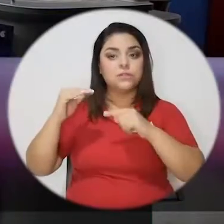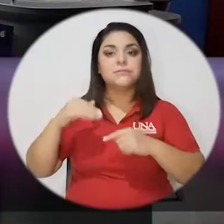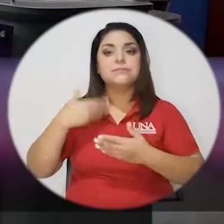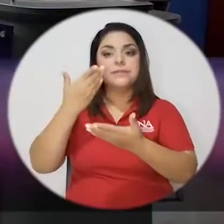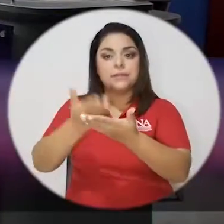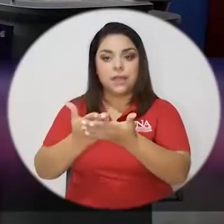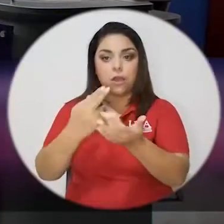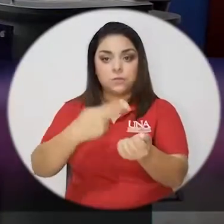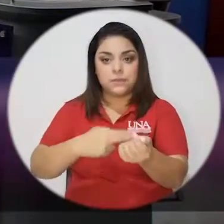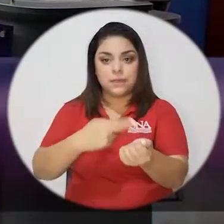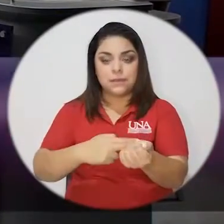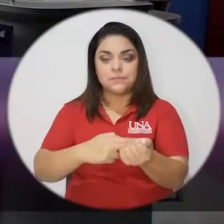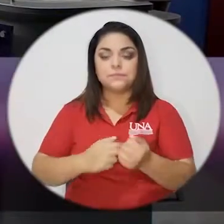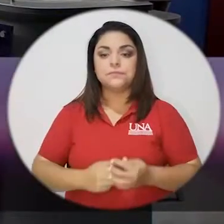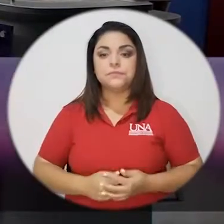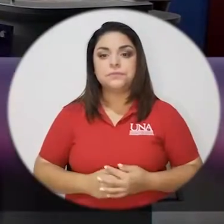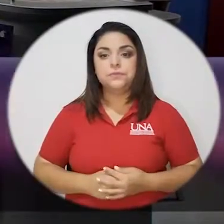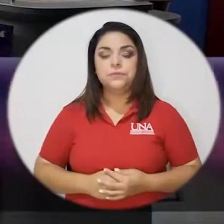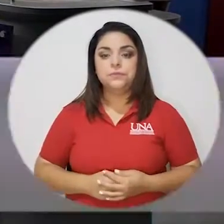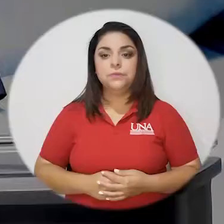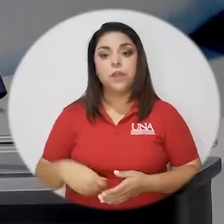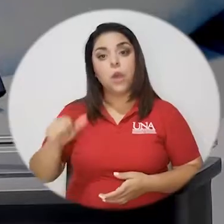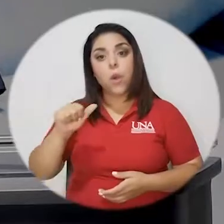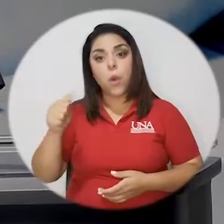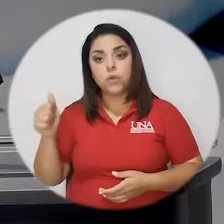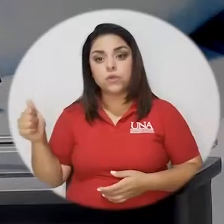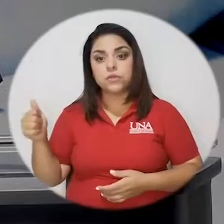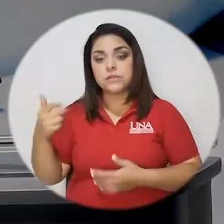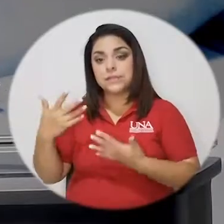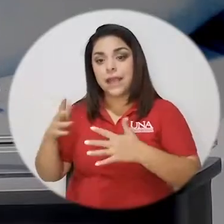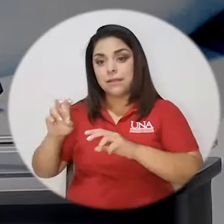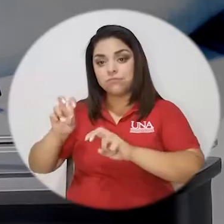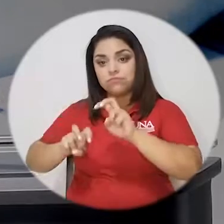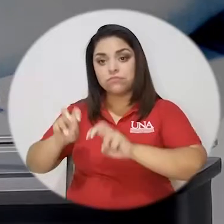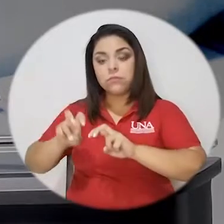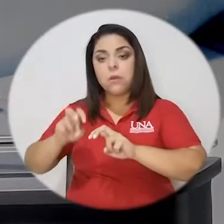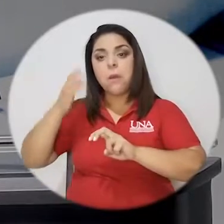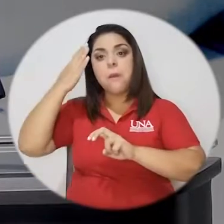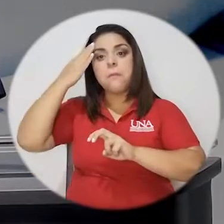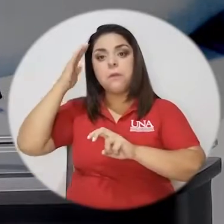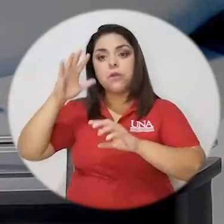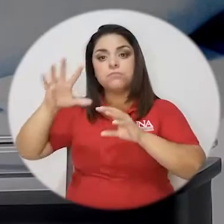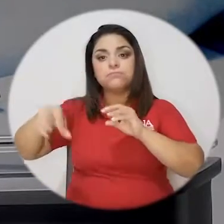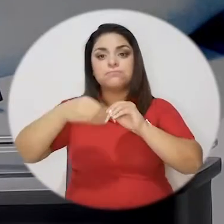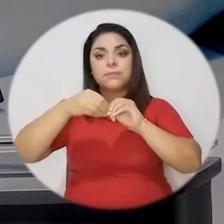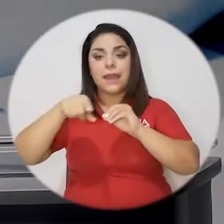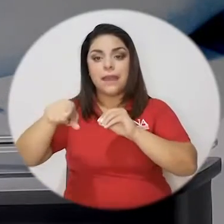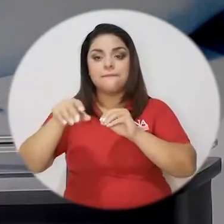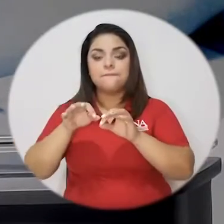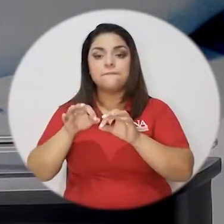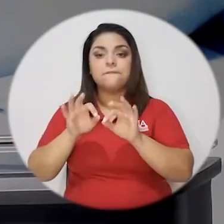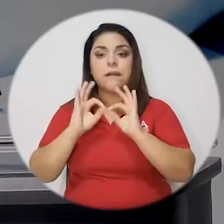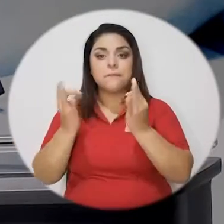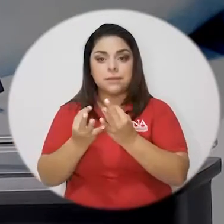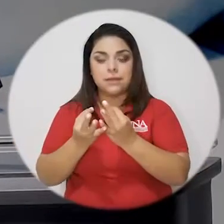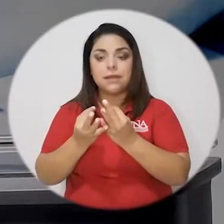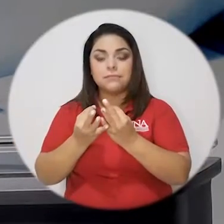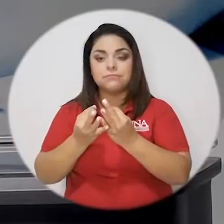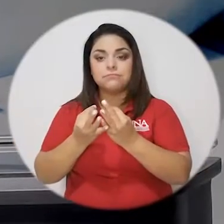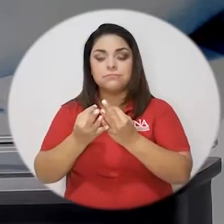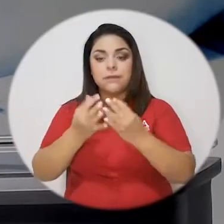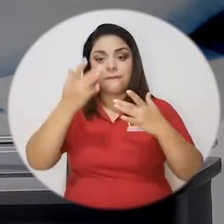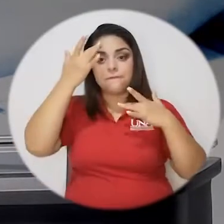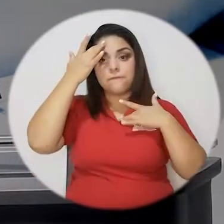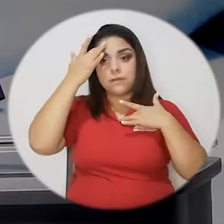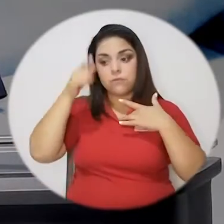salud, algunos otros que son diagnosticados por nexo epidemiológico, ¿verdad?, que fue una situación que se dio